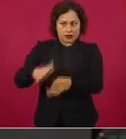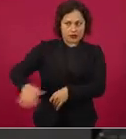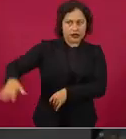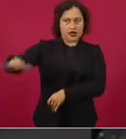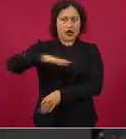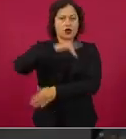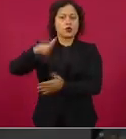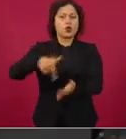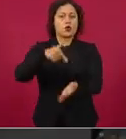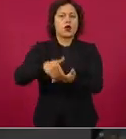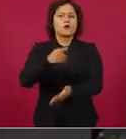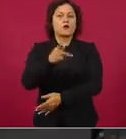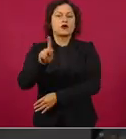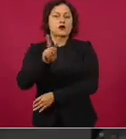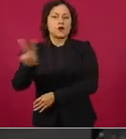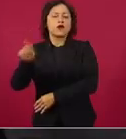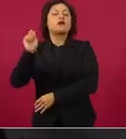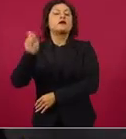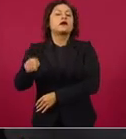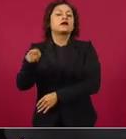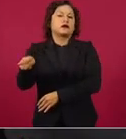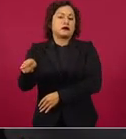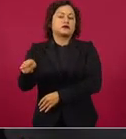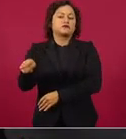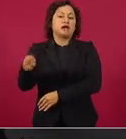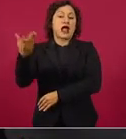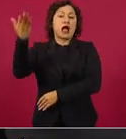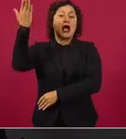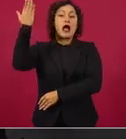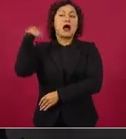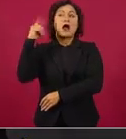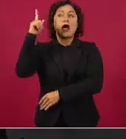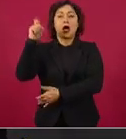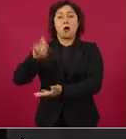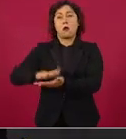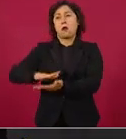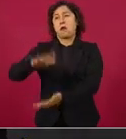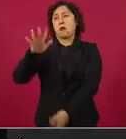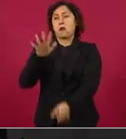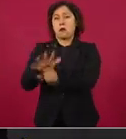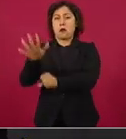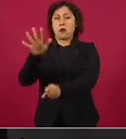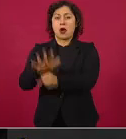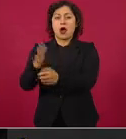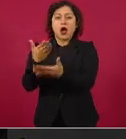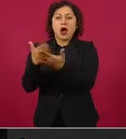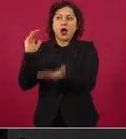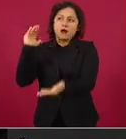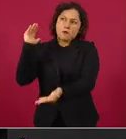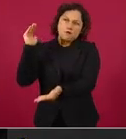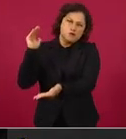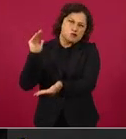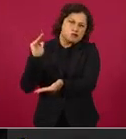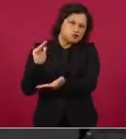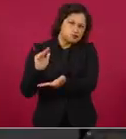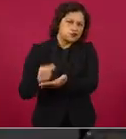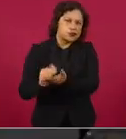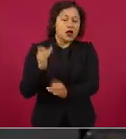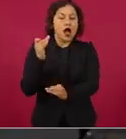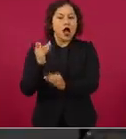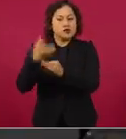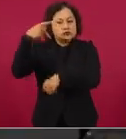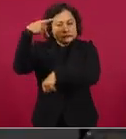Vallarta, fuimos de la abundancia a la escasez y estamos entrando en una fase de crisis. ¿Por qué? Por